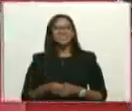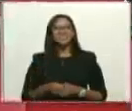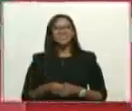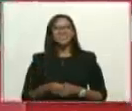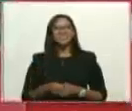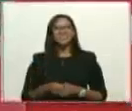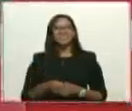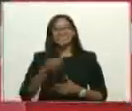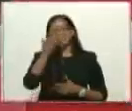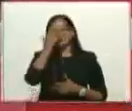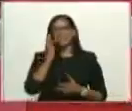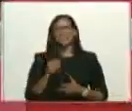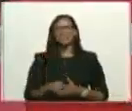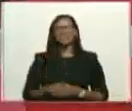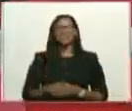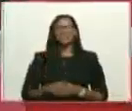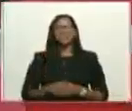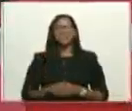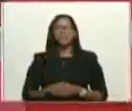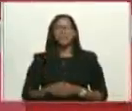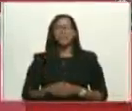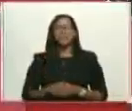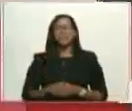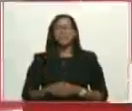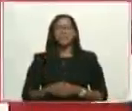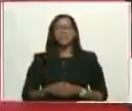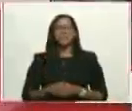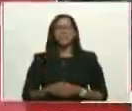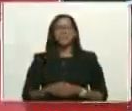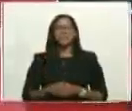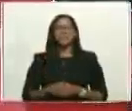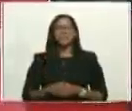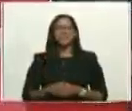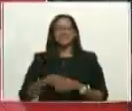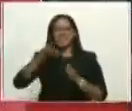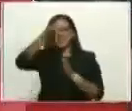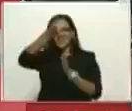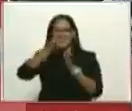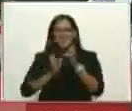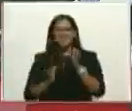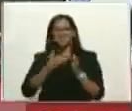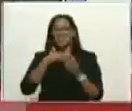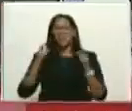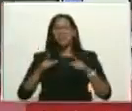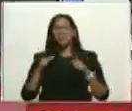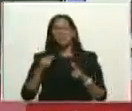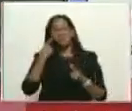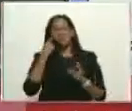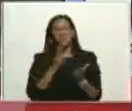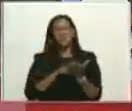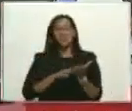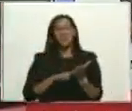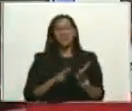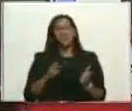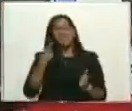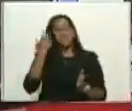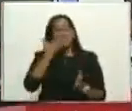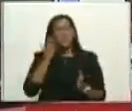Le dio pena. Bueno, me mandan mi pedazo de torta, Diosdado. Vamos a picarla por aquí. Pruebe para ver si son de verdad, porque yo tengo mis